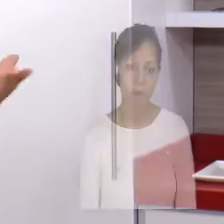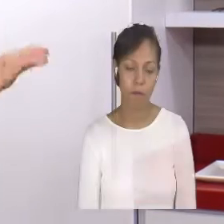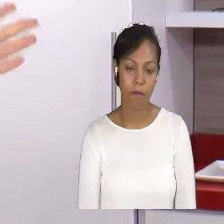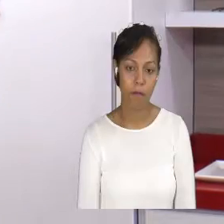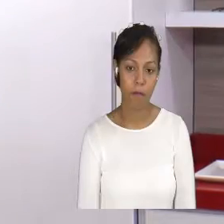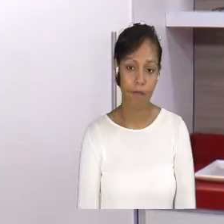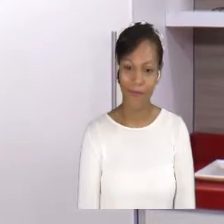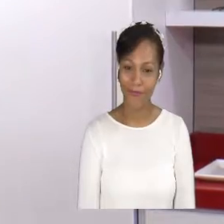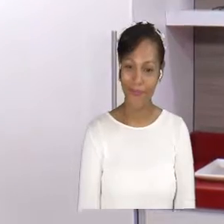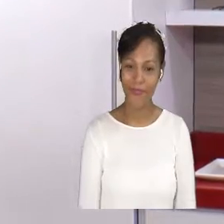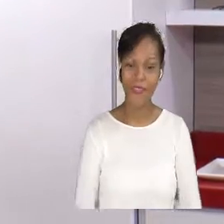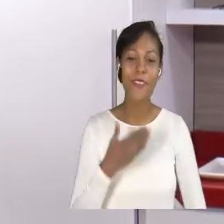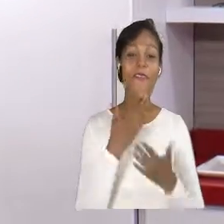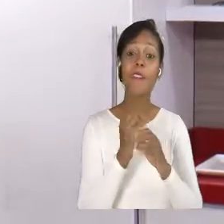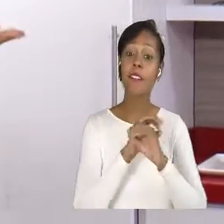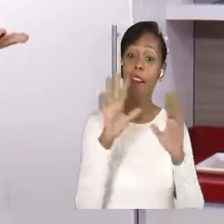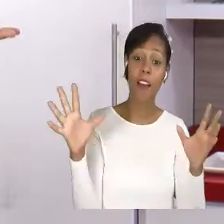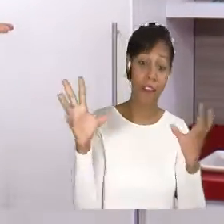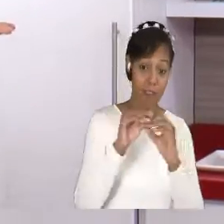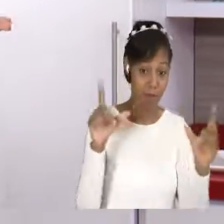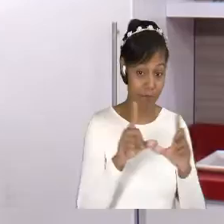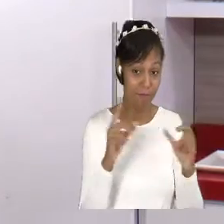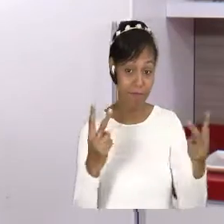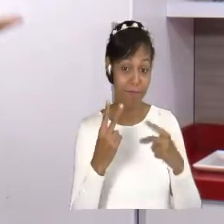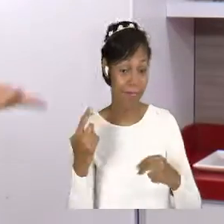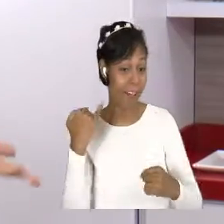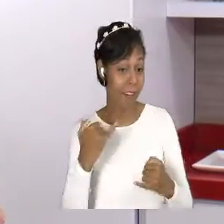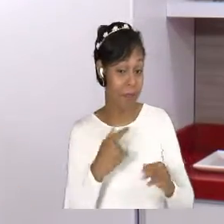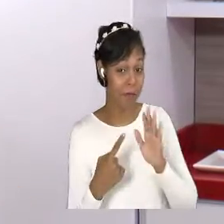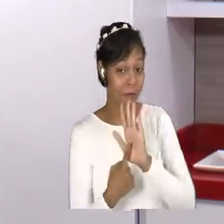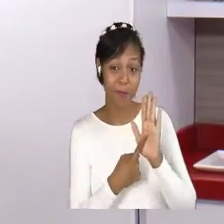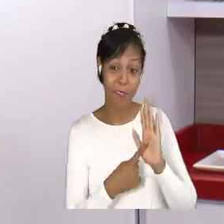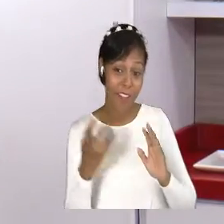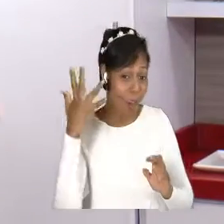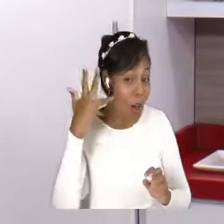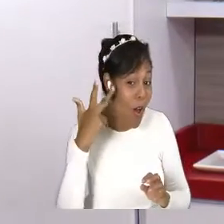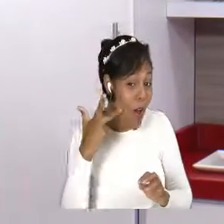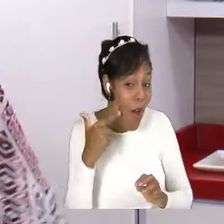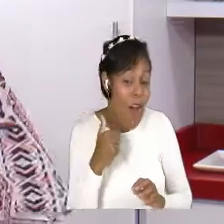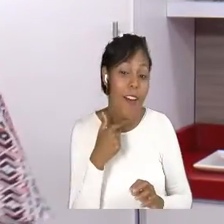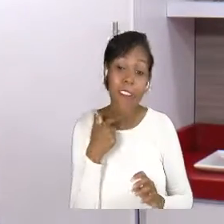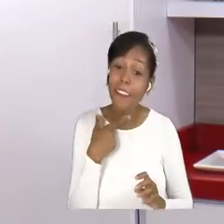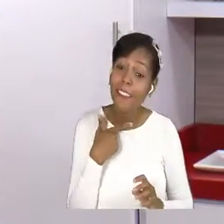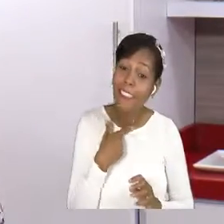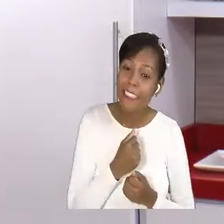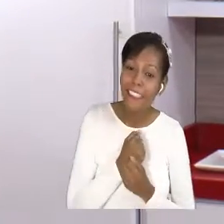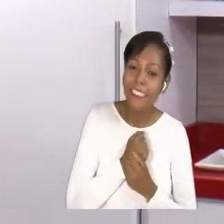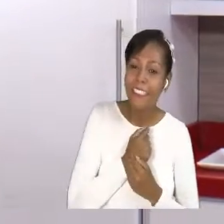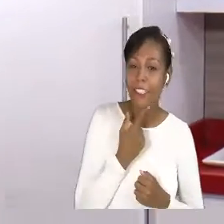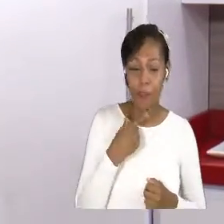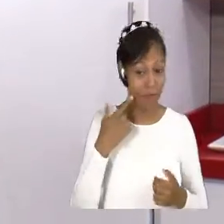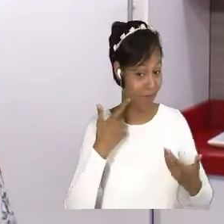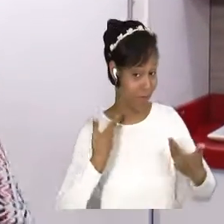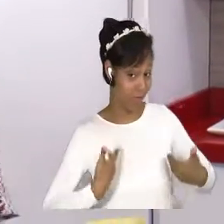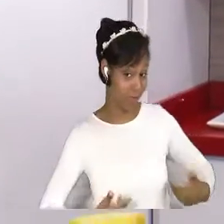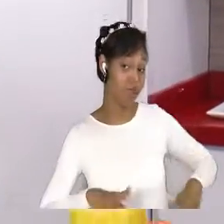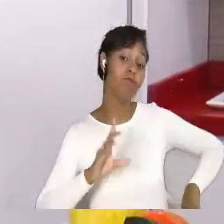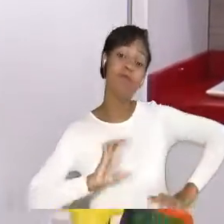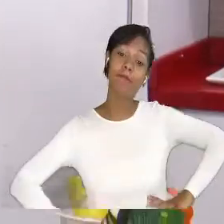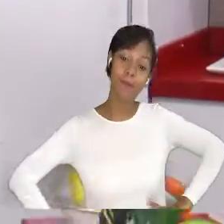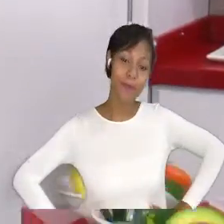como aquí las recetas y todo lo que traemos durante todos los días están A Pedir de Boca, pues yo también quiero mostrarles mi pinta del día de hoy, porque también